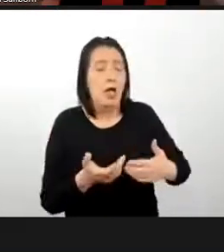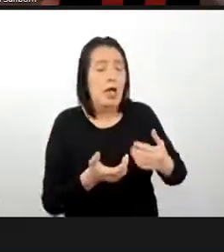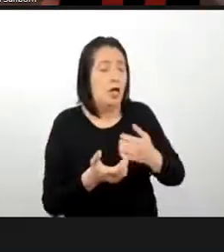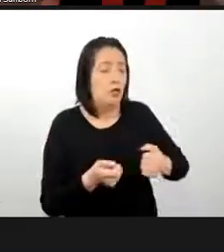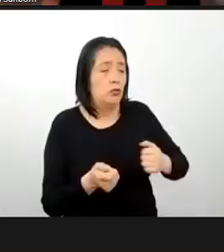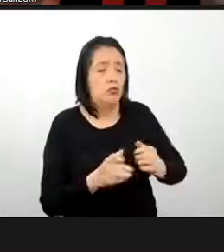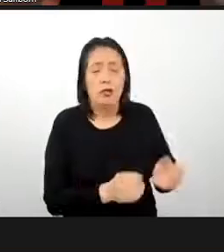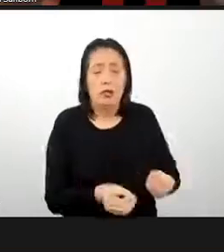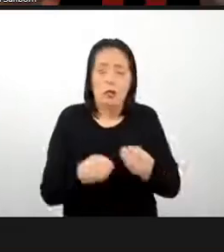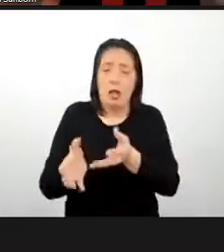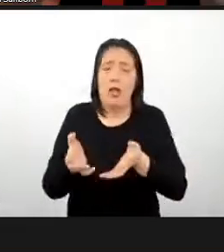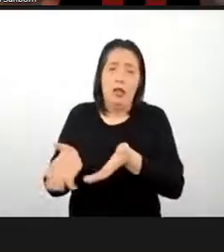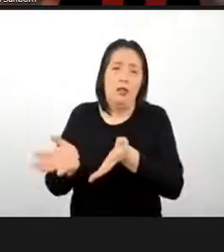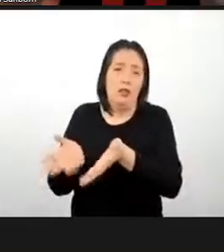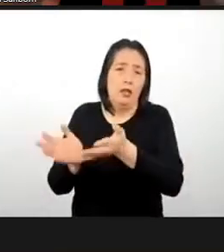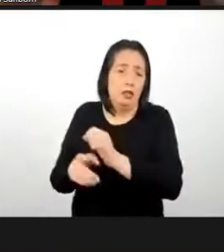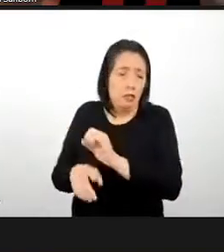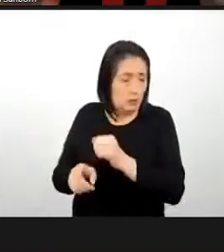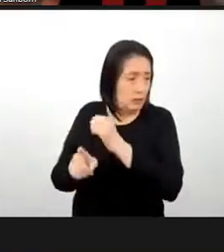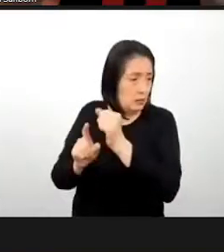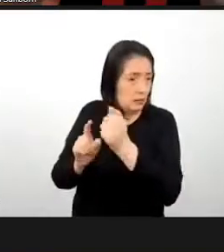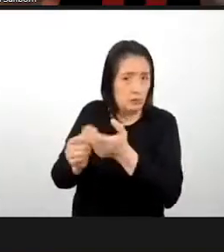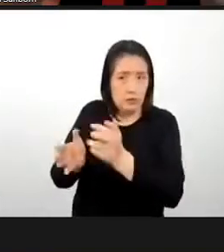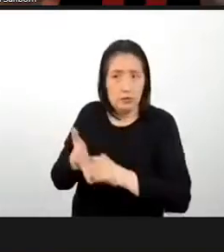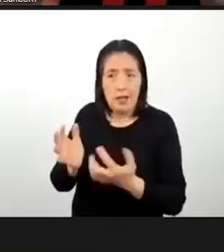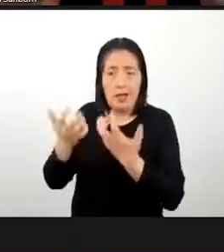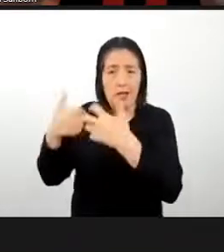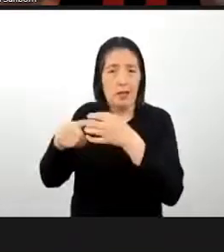civil, que al fin y al cabo son las empresas,